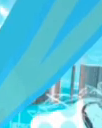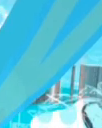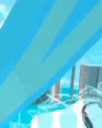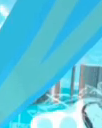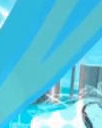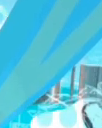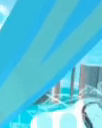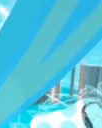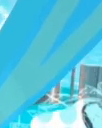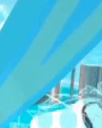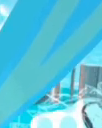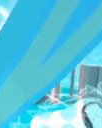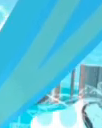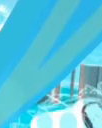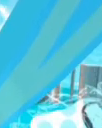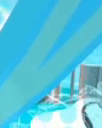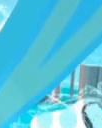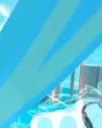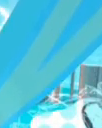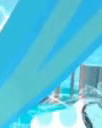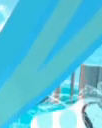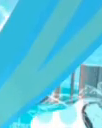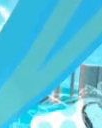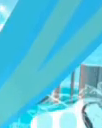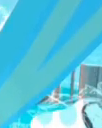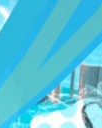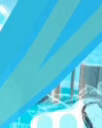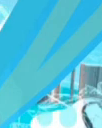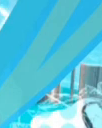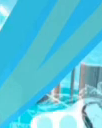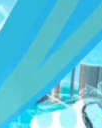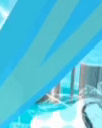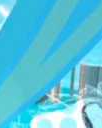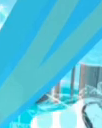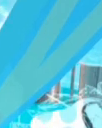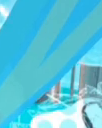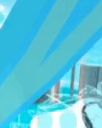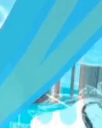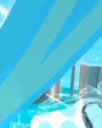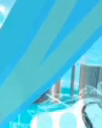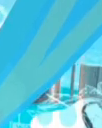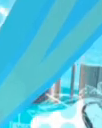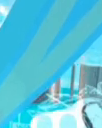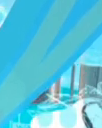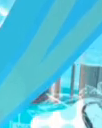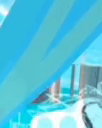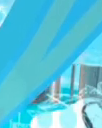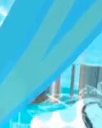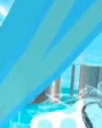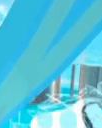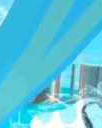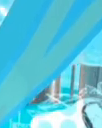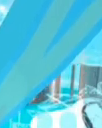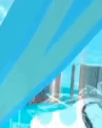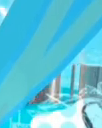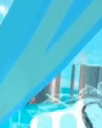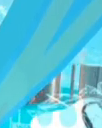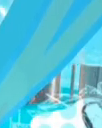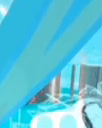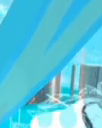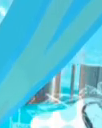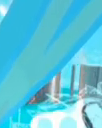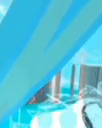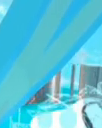fiscal, ¿cómo puede hacer, o un juez, cómo puede hacer eventualmente para poder evitar esto? Existen un montón